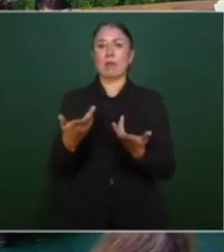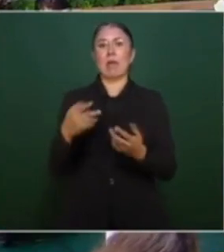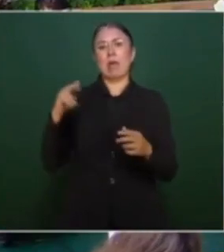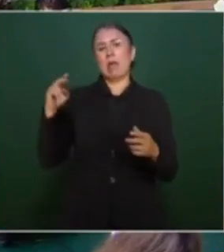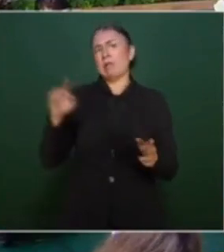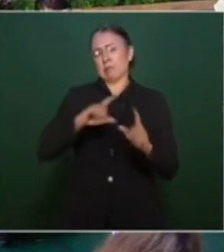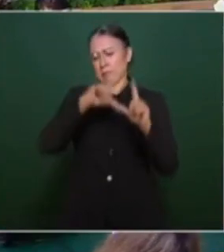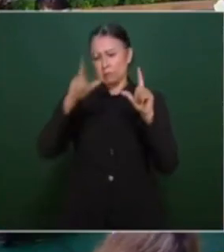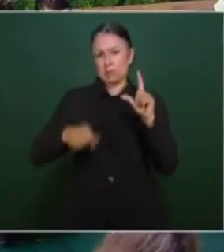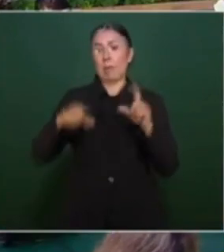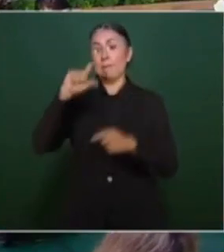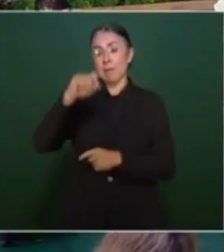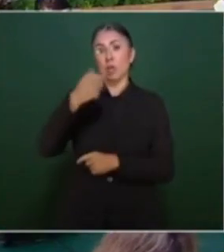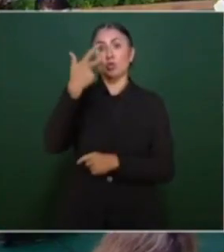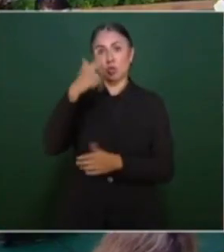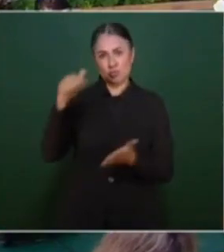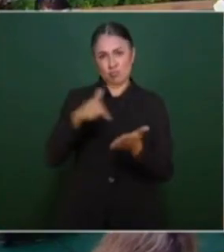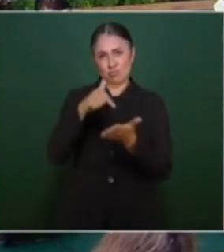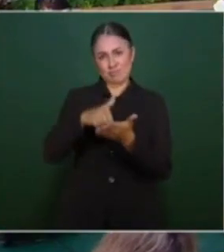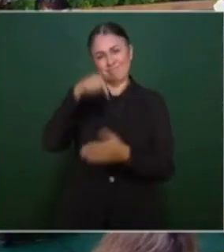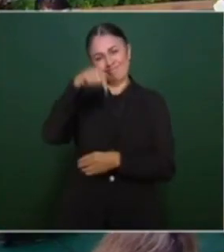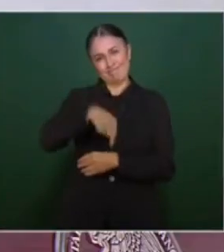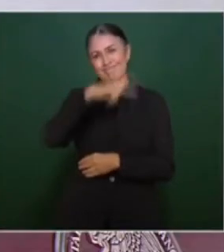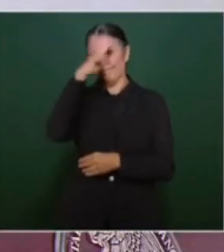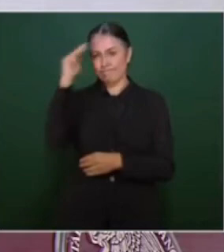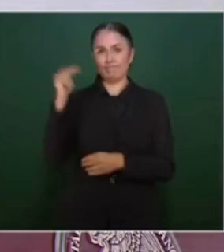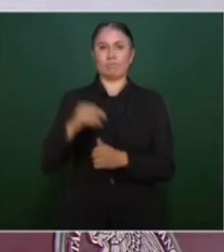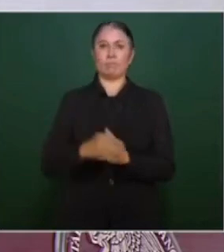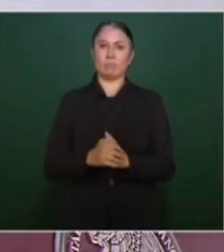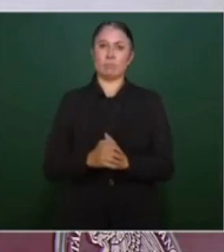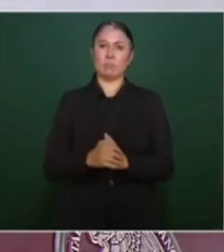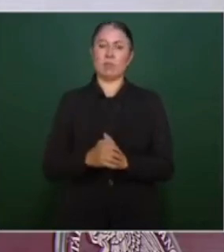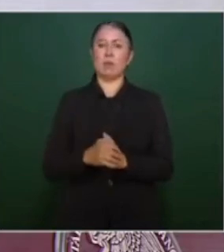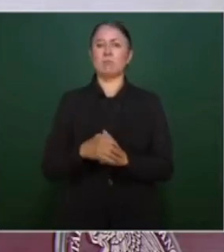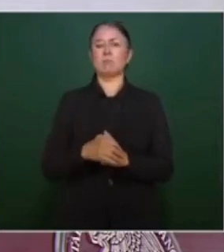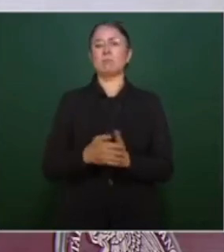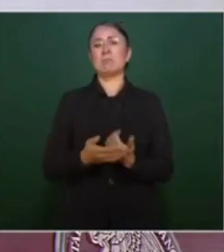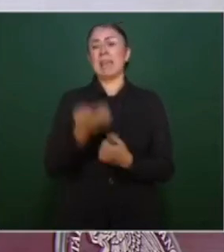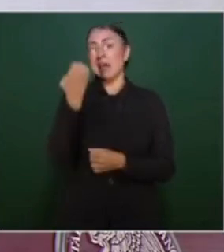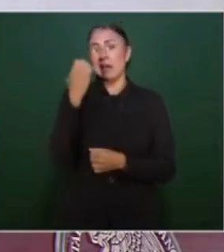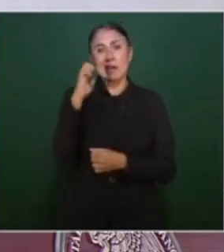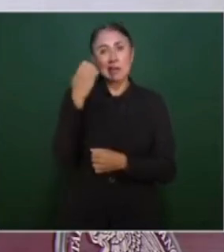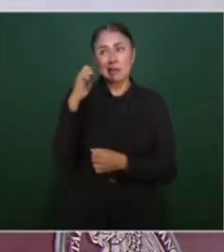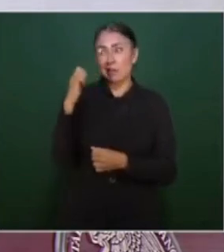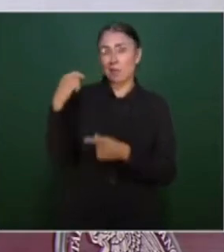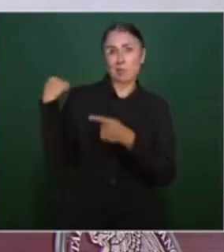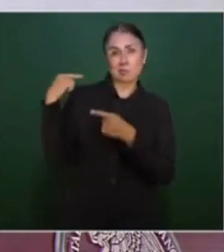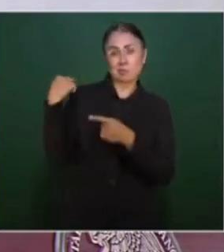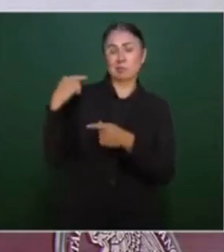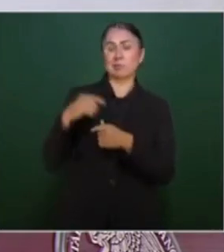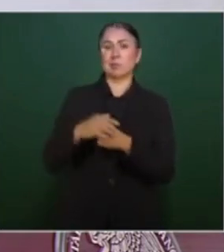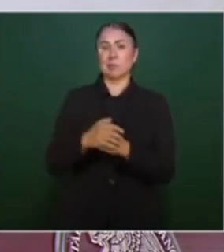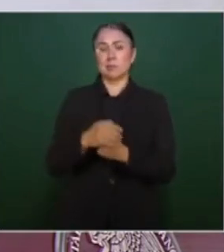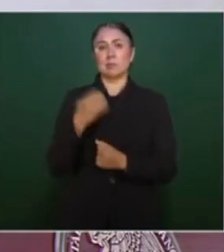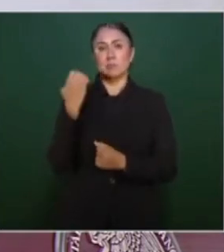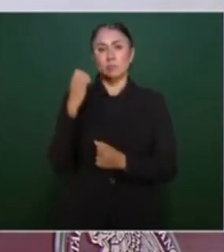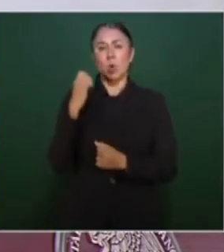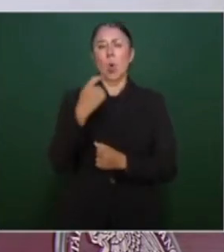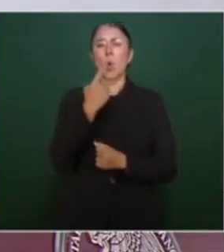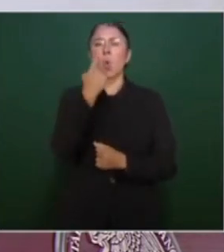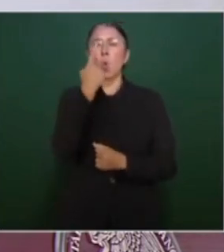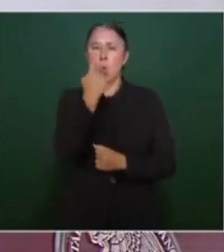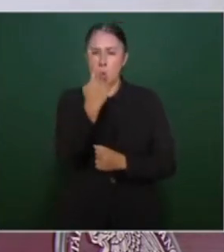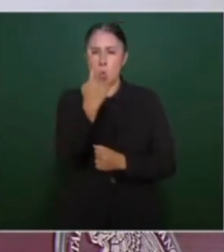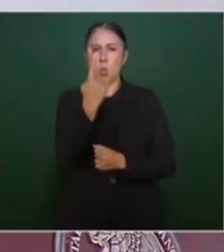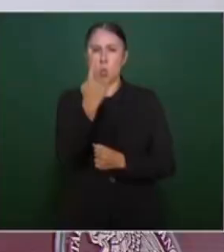está contenido. En enero es donde se tiene el registro de un evento de